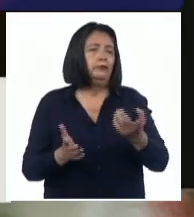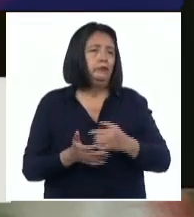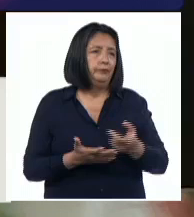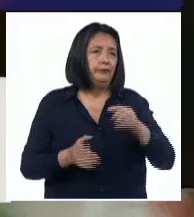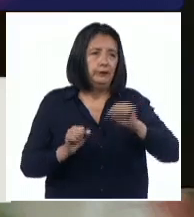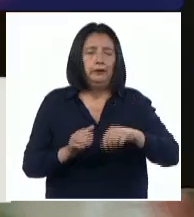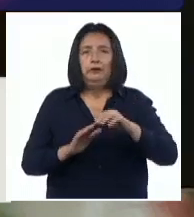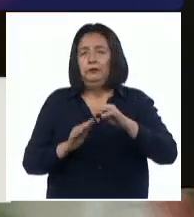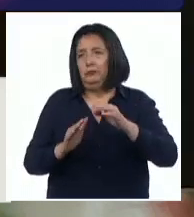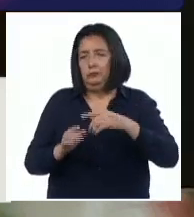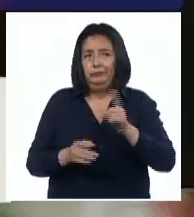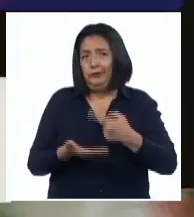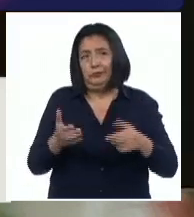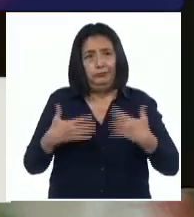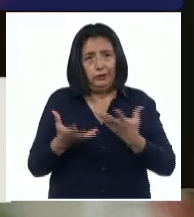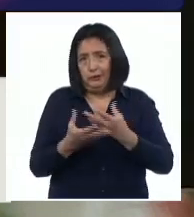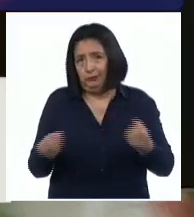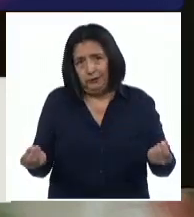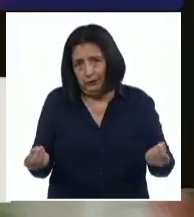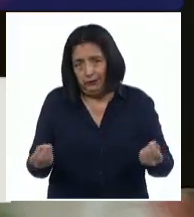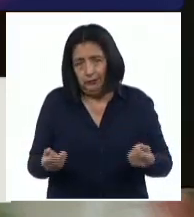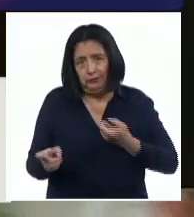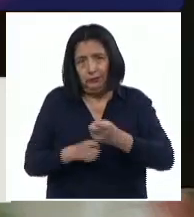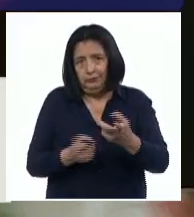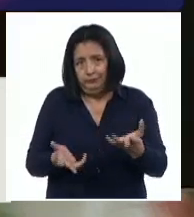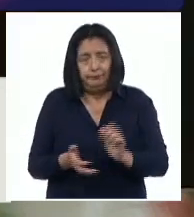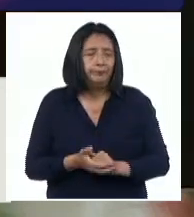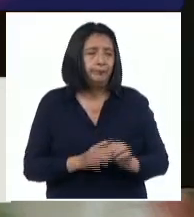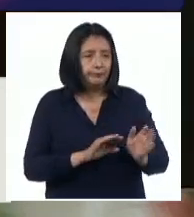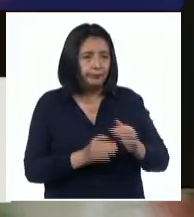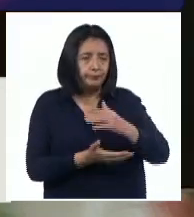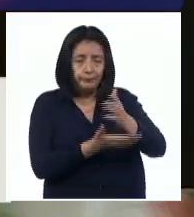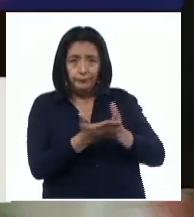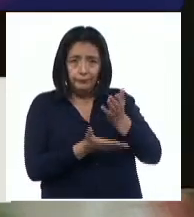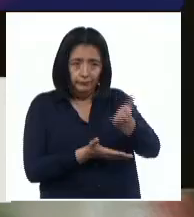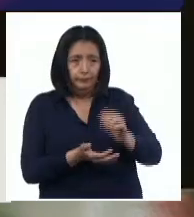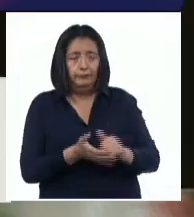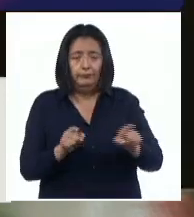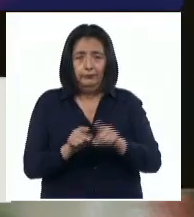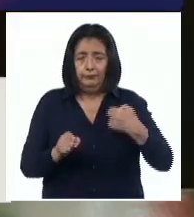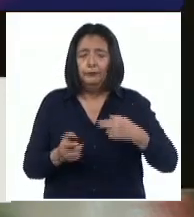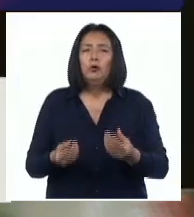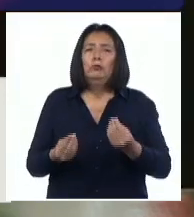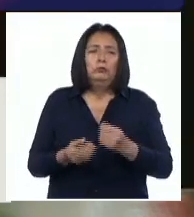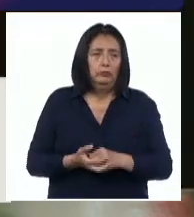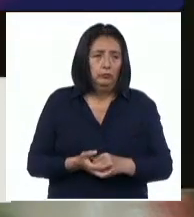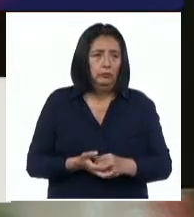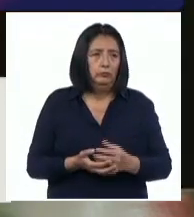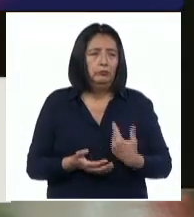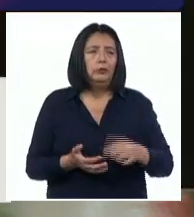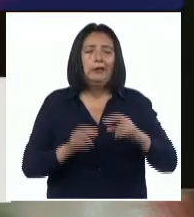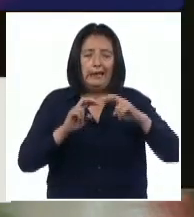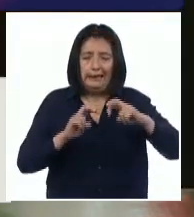lo atenúa, pero no lo puede desaparecer. Y en parte de eso también lo hemos logrado por la cantidad de